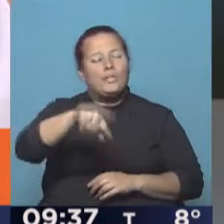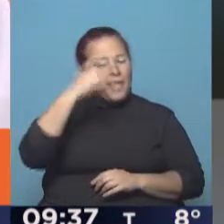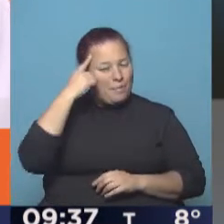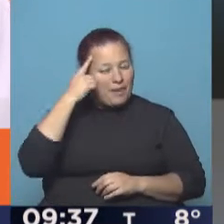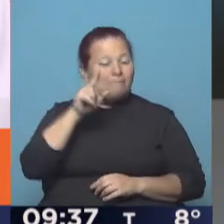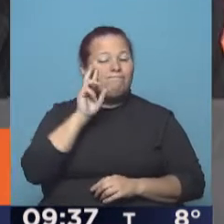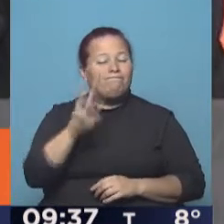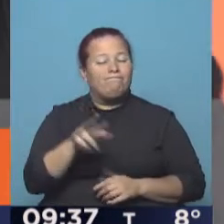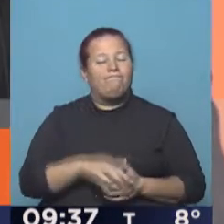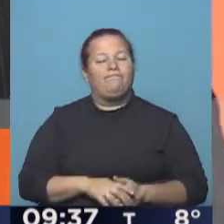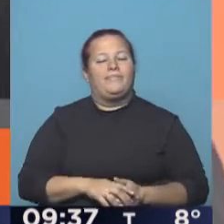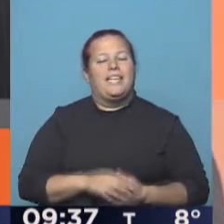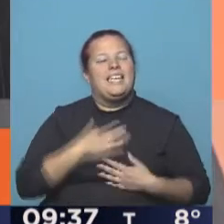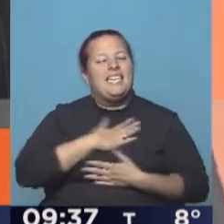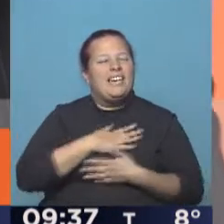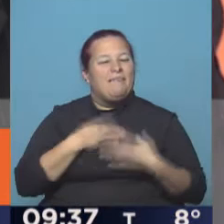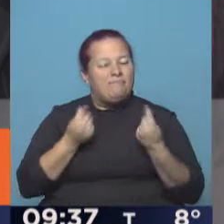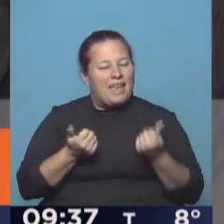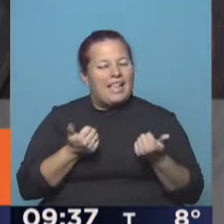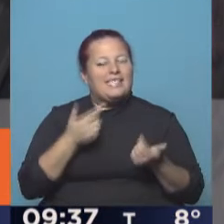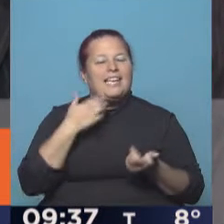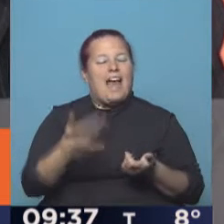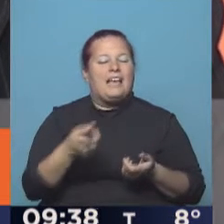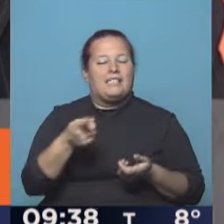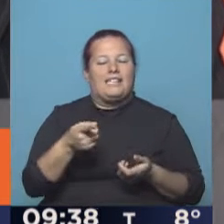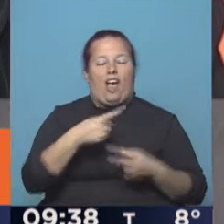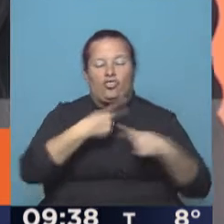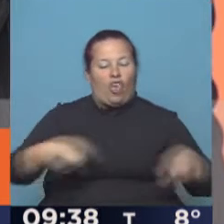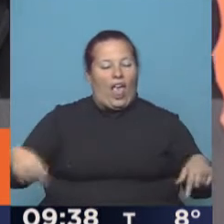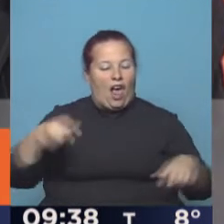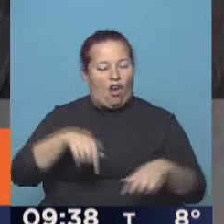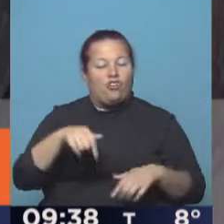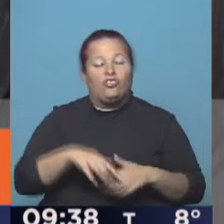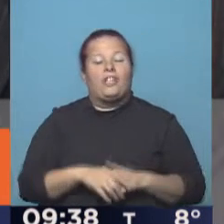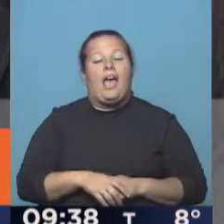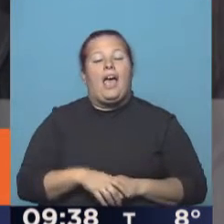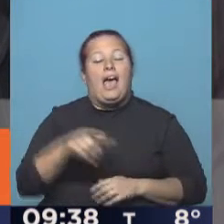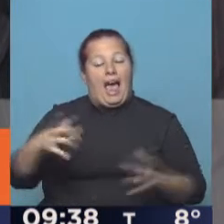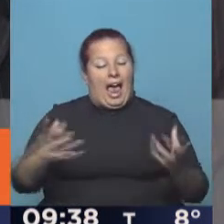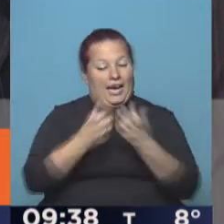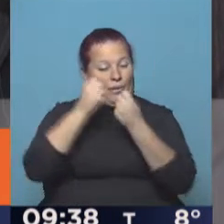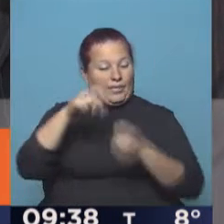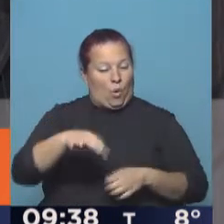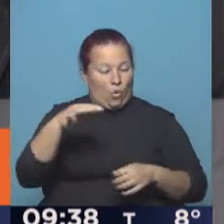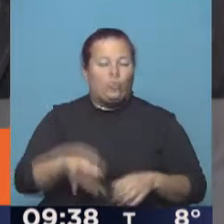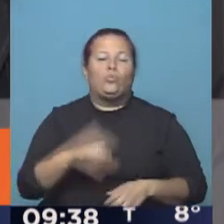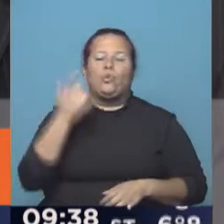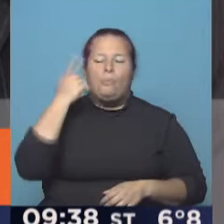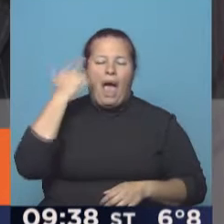y ustedes ven y perciben a partir de todo esto que están viviendo, este aniversario que se está cumpliendo, que hay